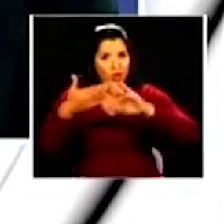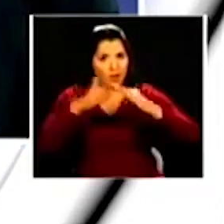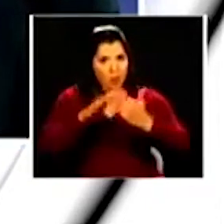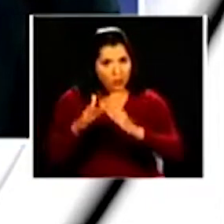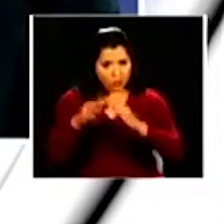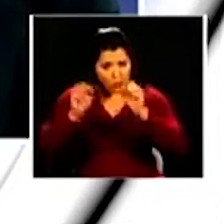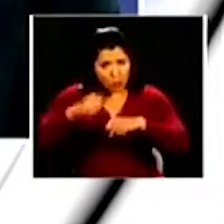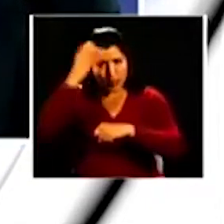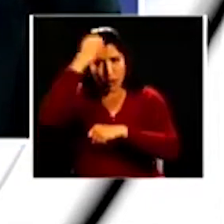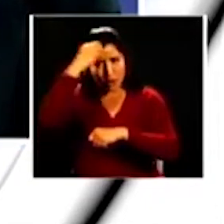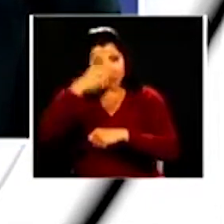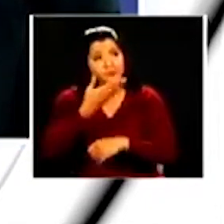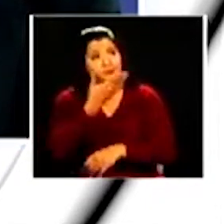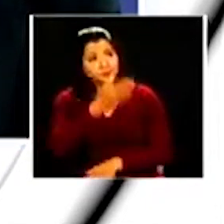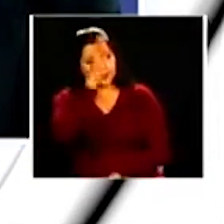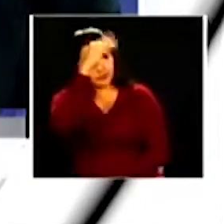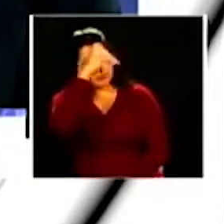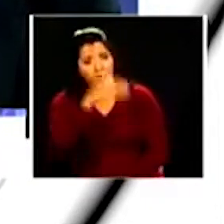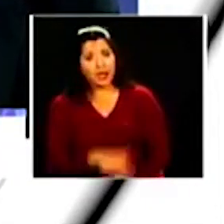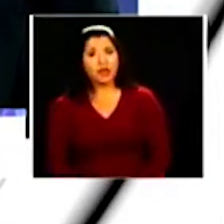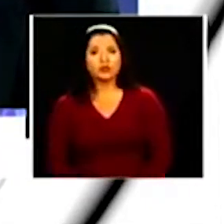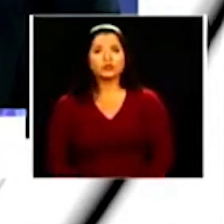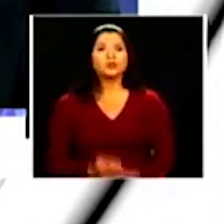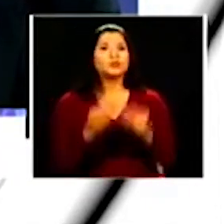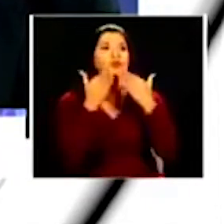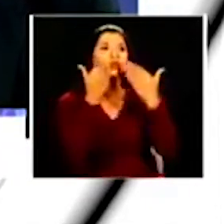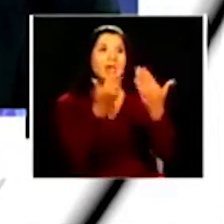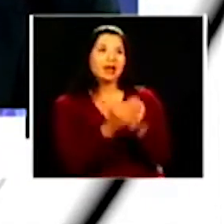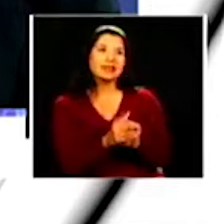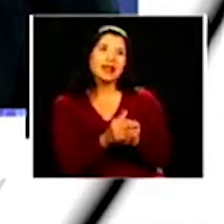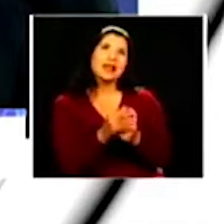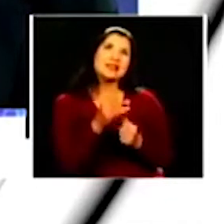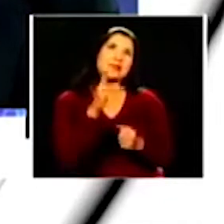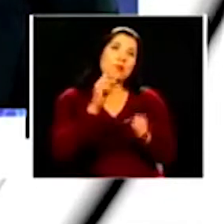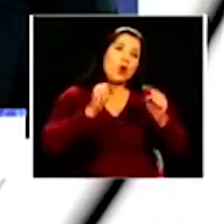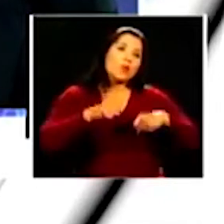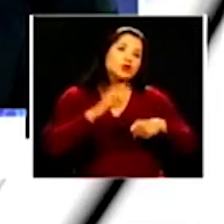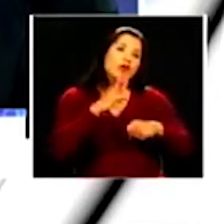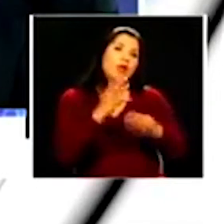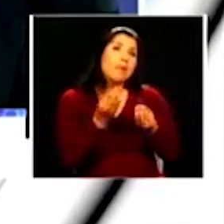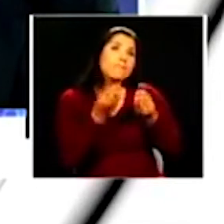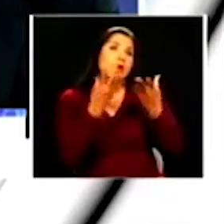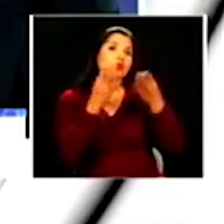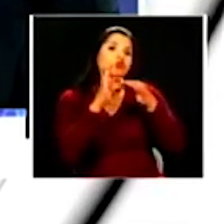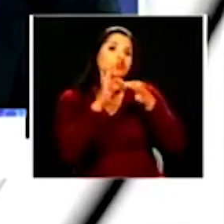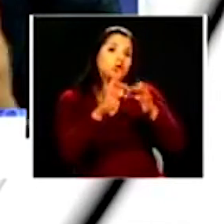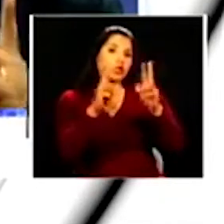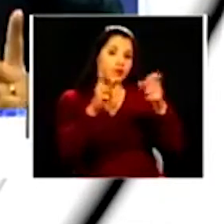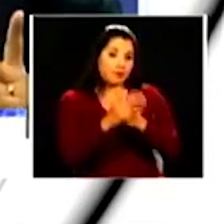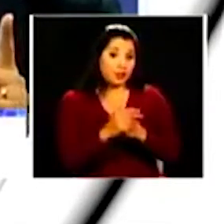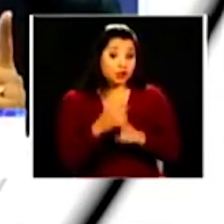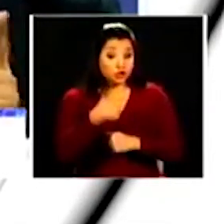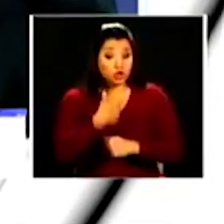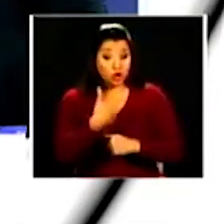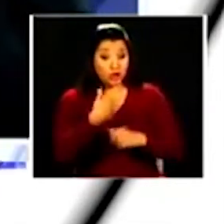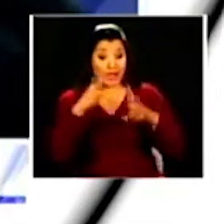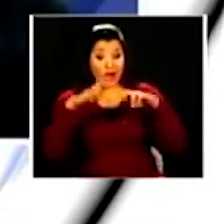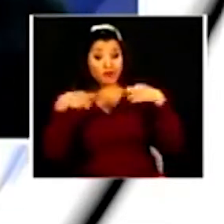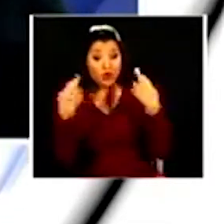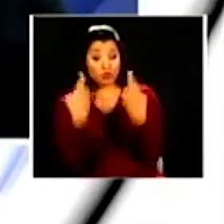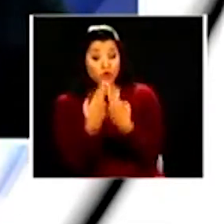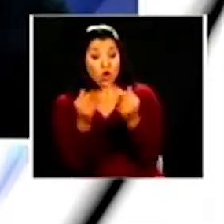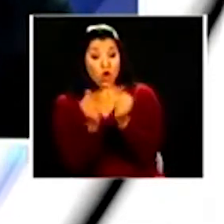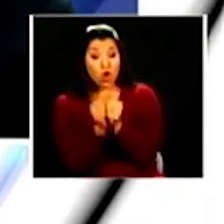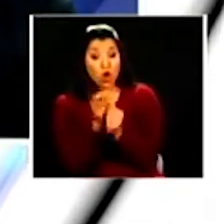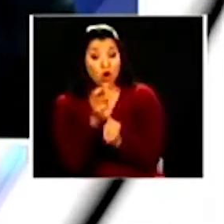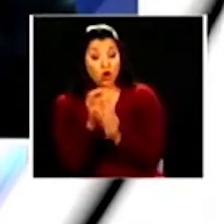¿Tu réplica? Gracias. Hay mucho que decir sobre este tema. Que uno se reúna con líderes religiosos no es lo mismo a